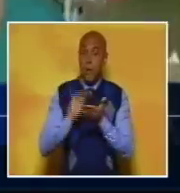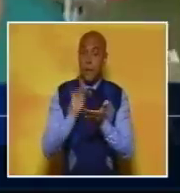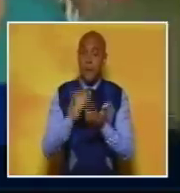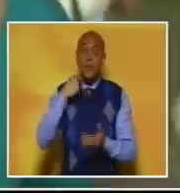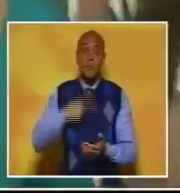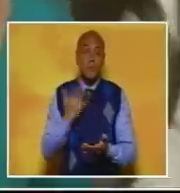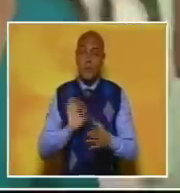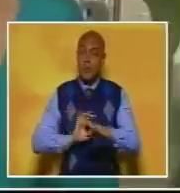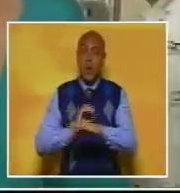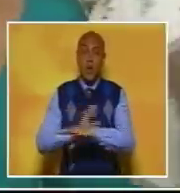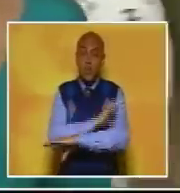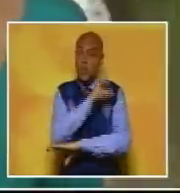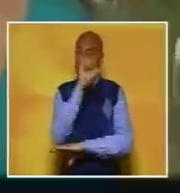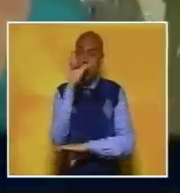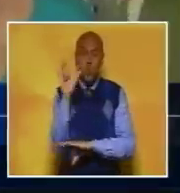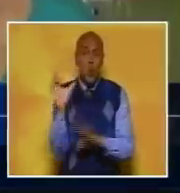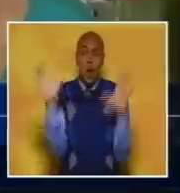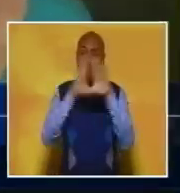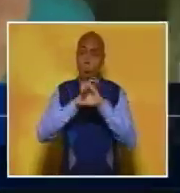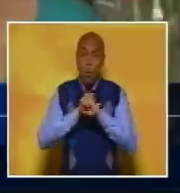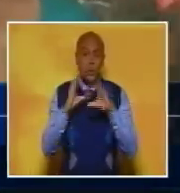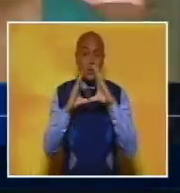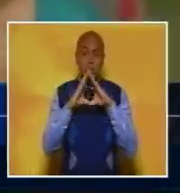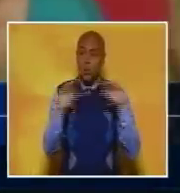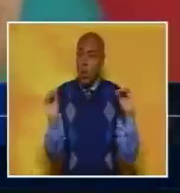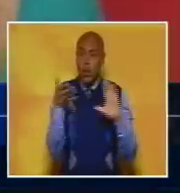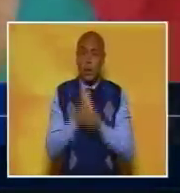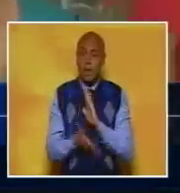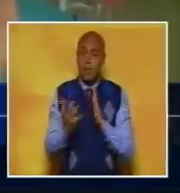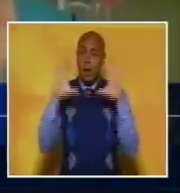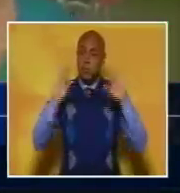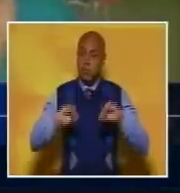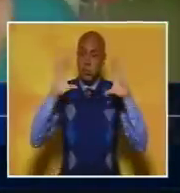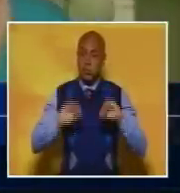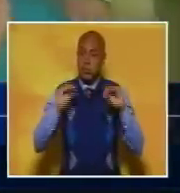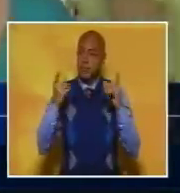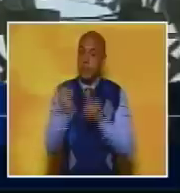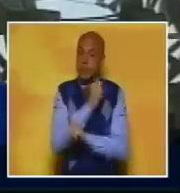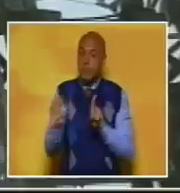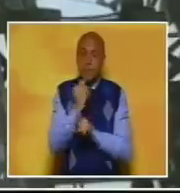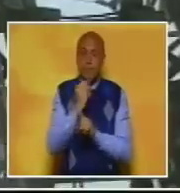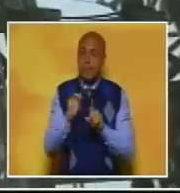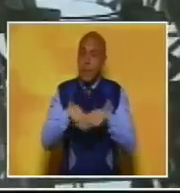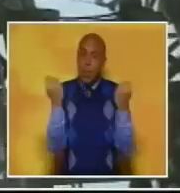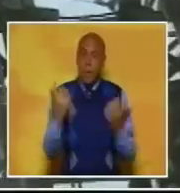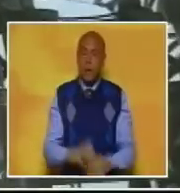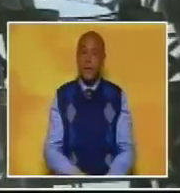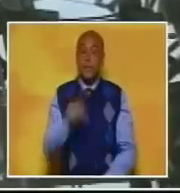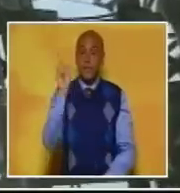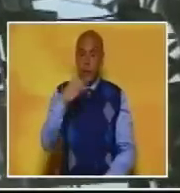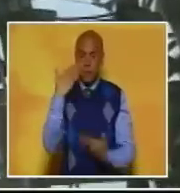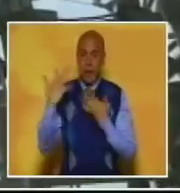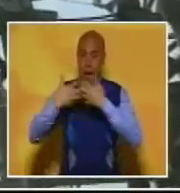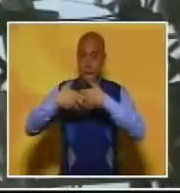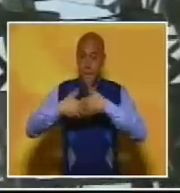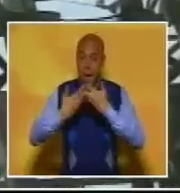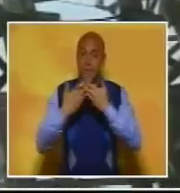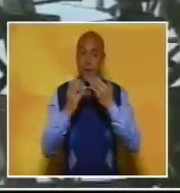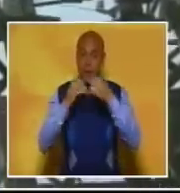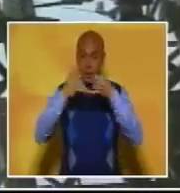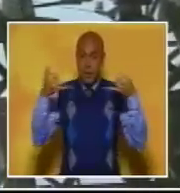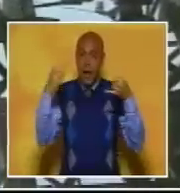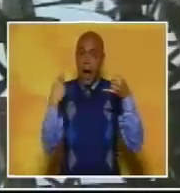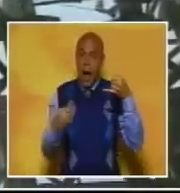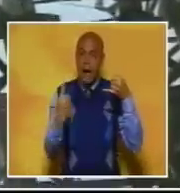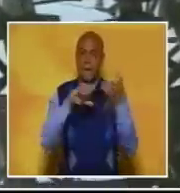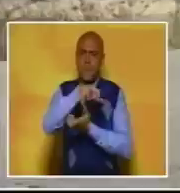noche. Esos bajones iban y venían, esos bajones son los que queman los artefactos ahora. Por su parte, Corpoelec informó que se registró